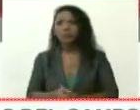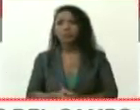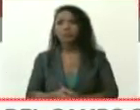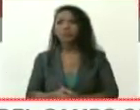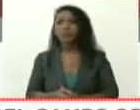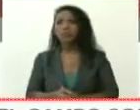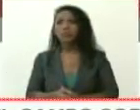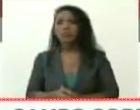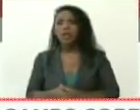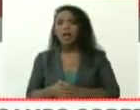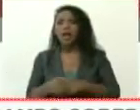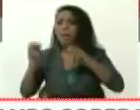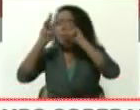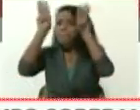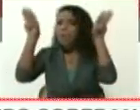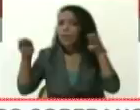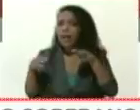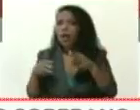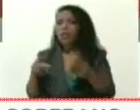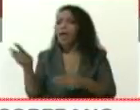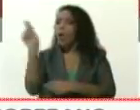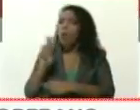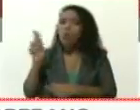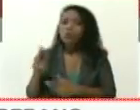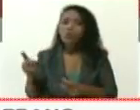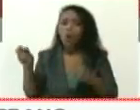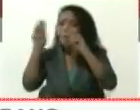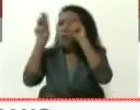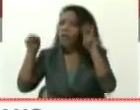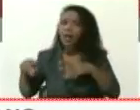del modelo de consumo, hasta del modelo de vida?